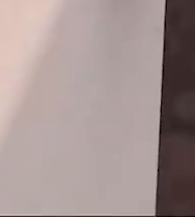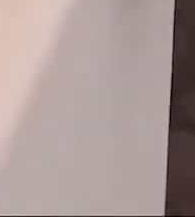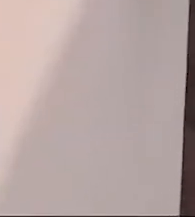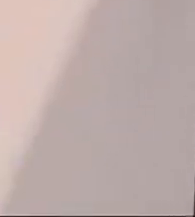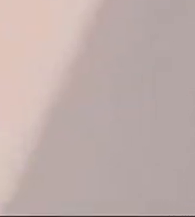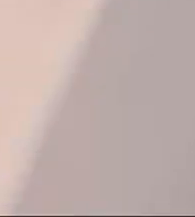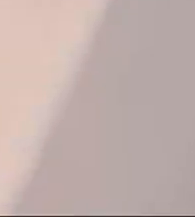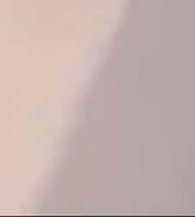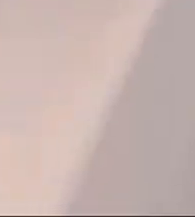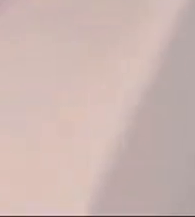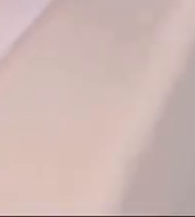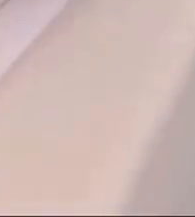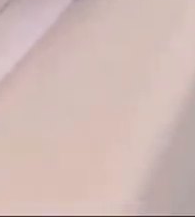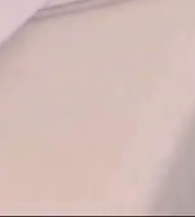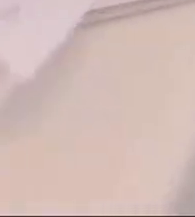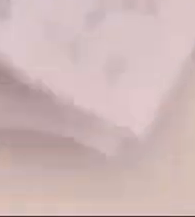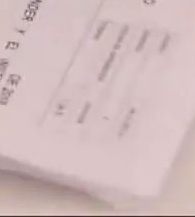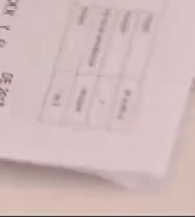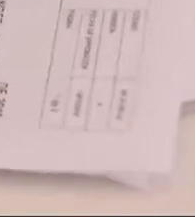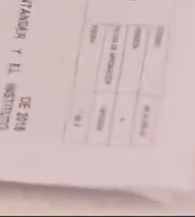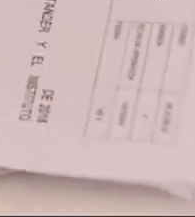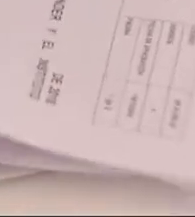3.272.686.000 pesos. Si es que adelante, doctor Oscar